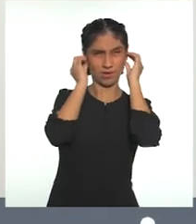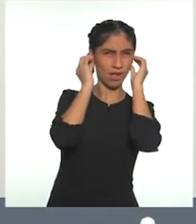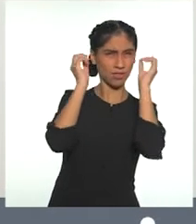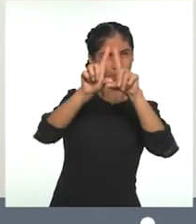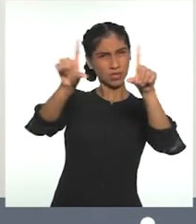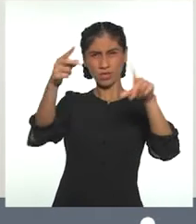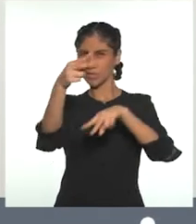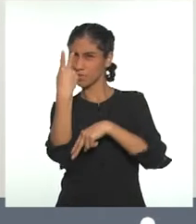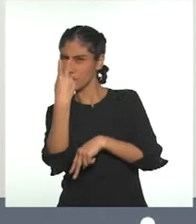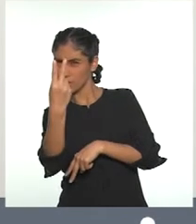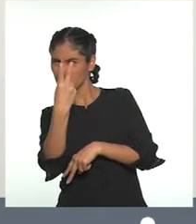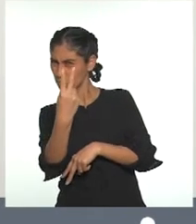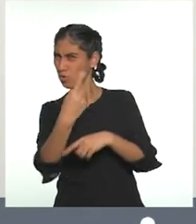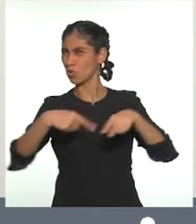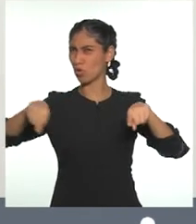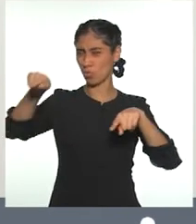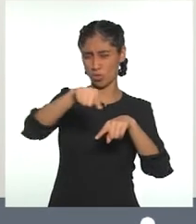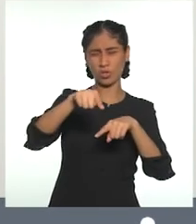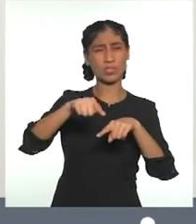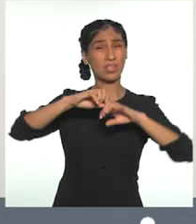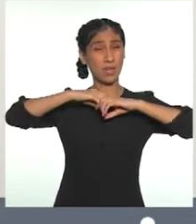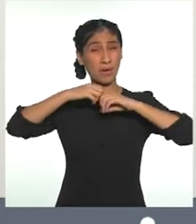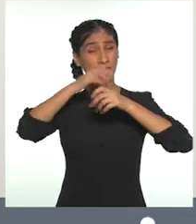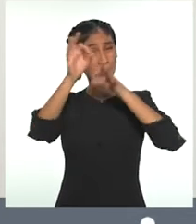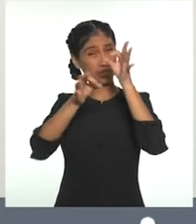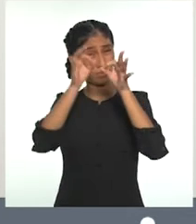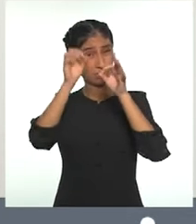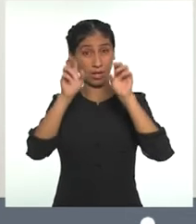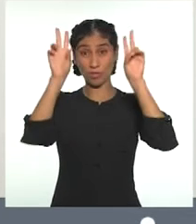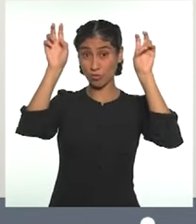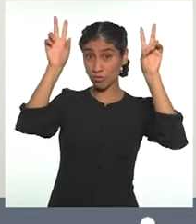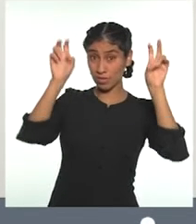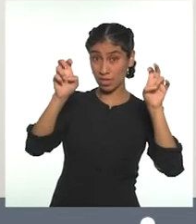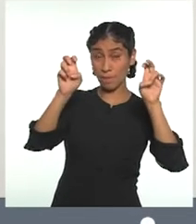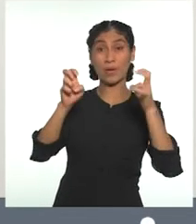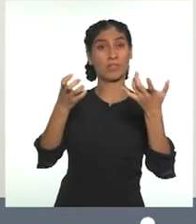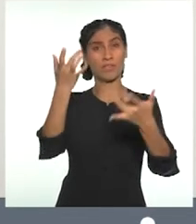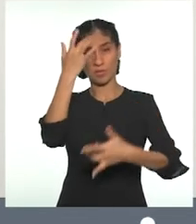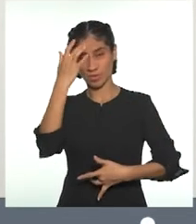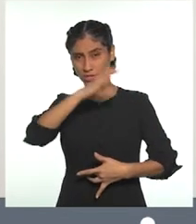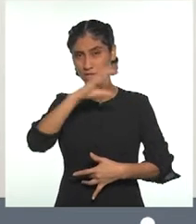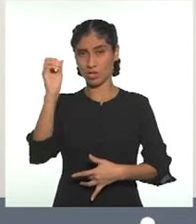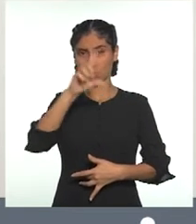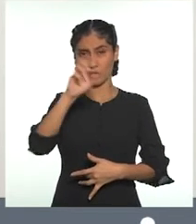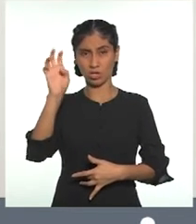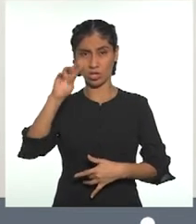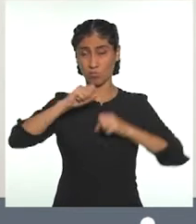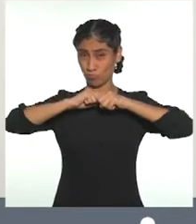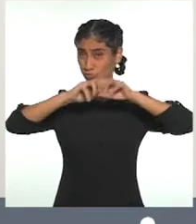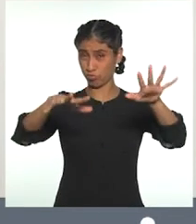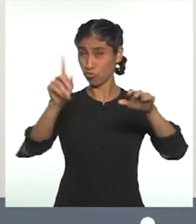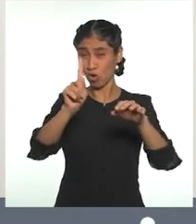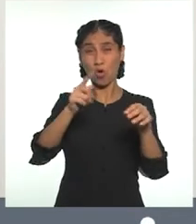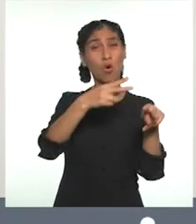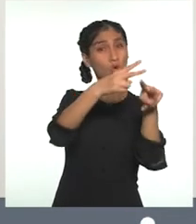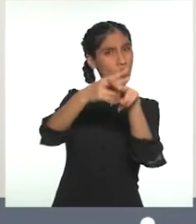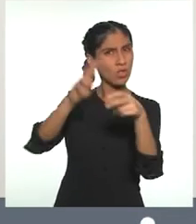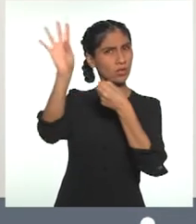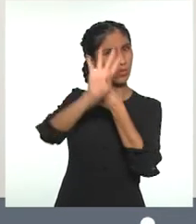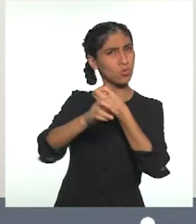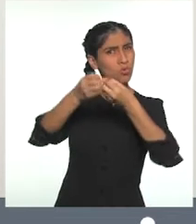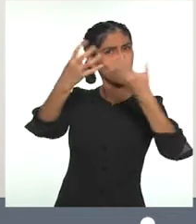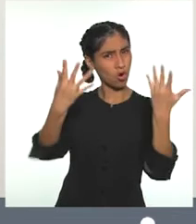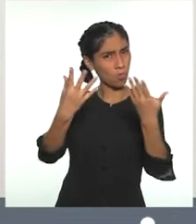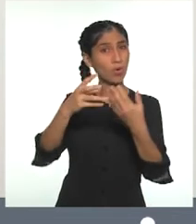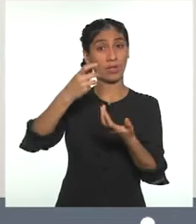y televisión para evitar que el cólera se propague a través del agua o los alimentos